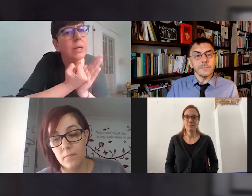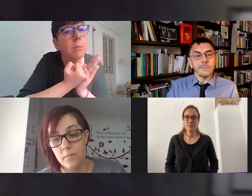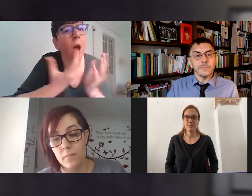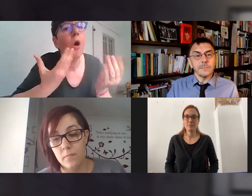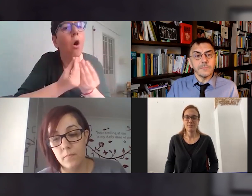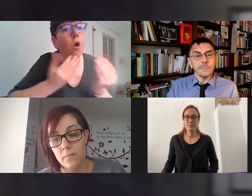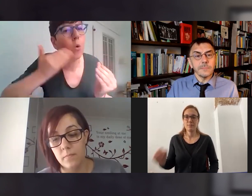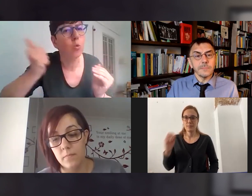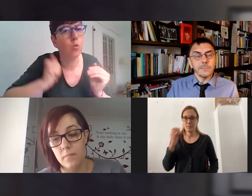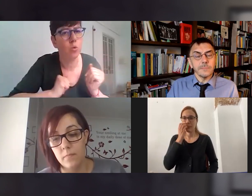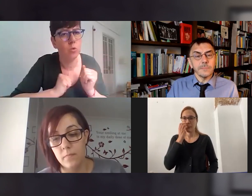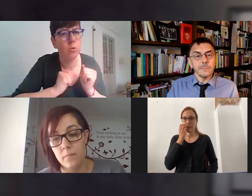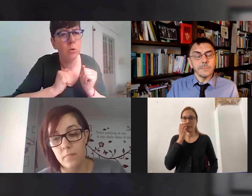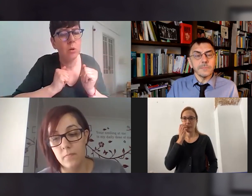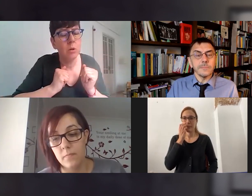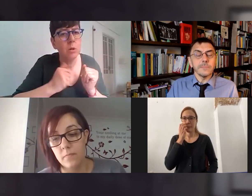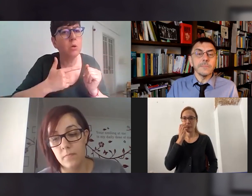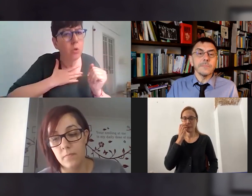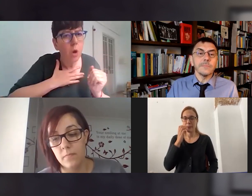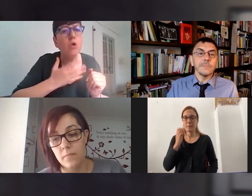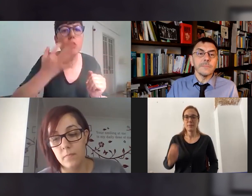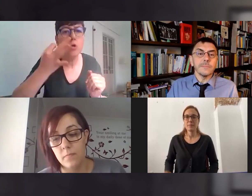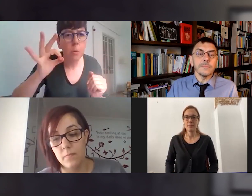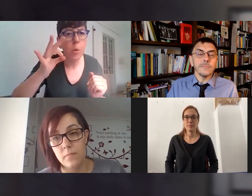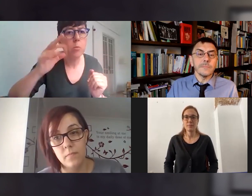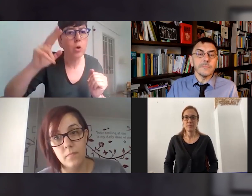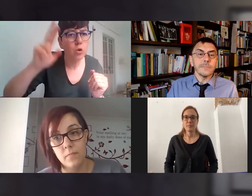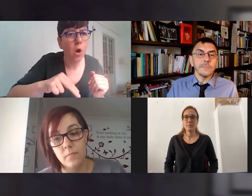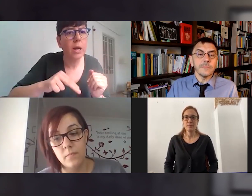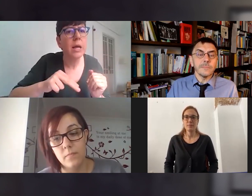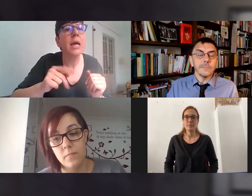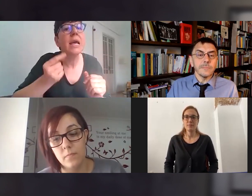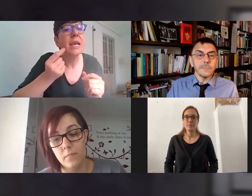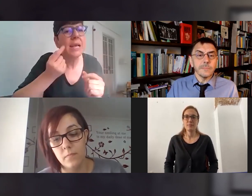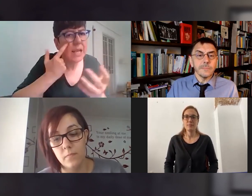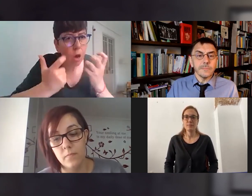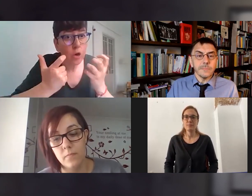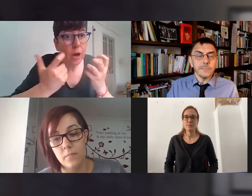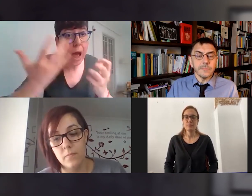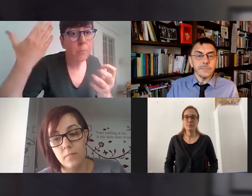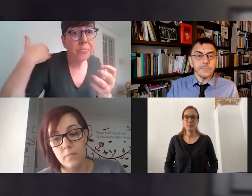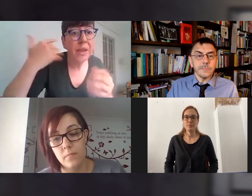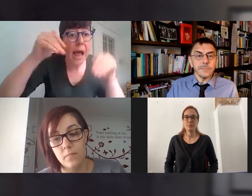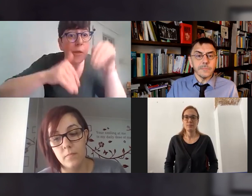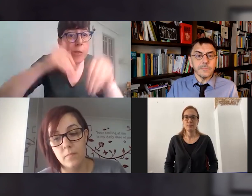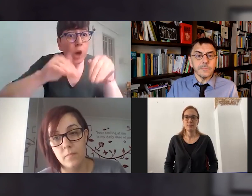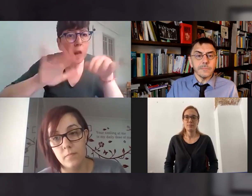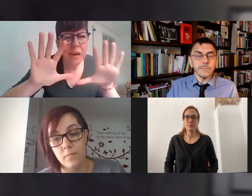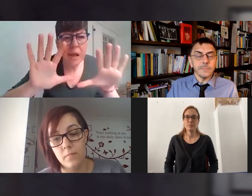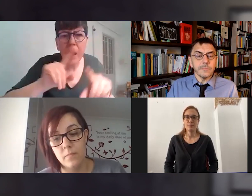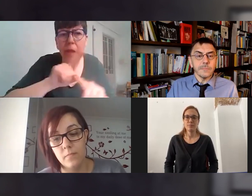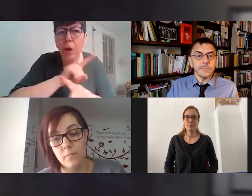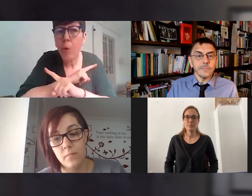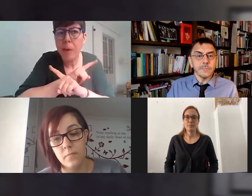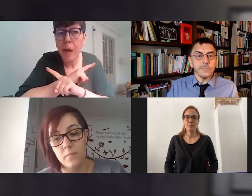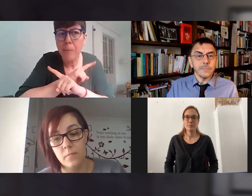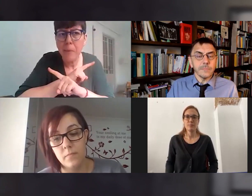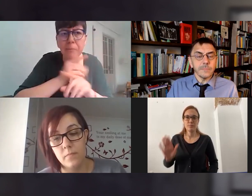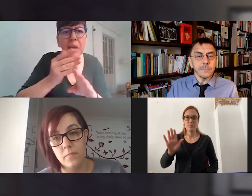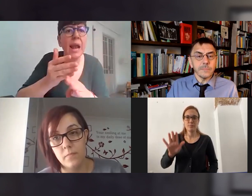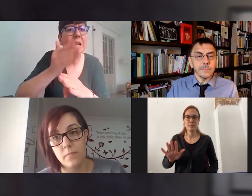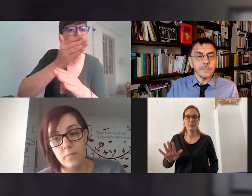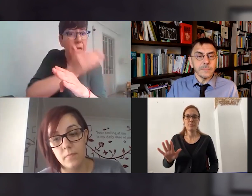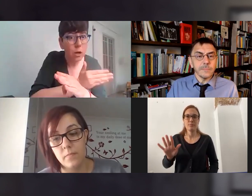volver a su profesión de antes. Y yo creo que eso es por ser de Podemos, tienen como un